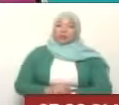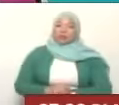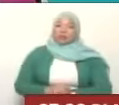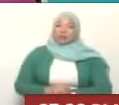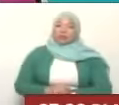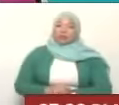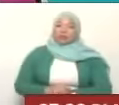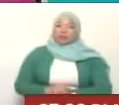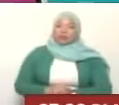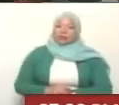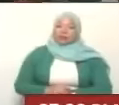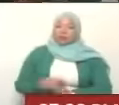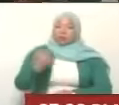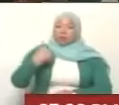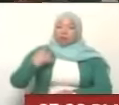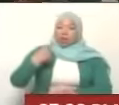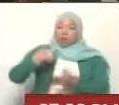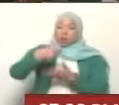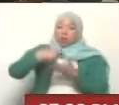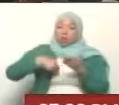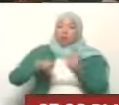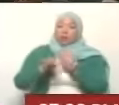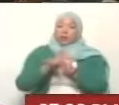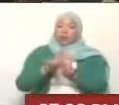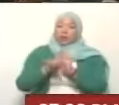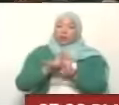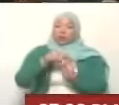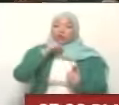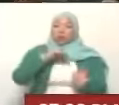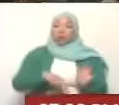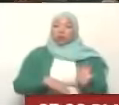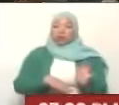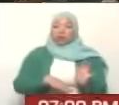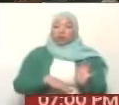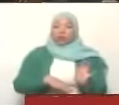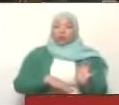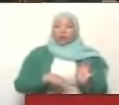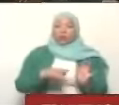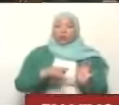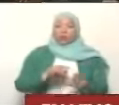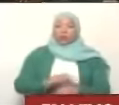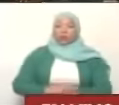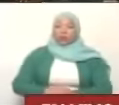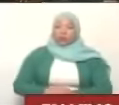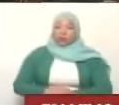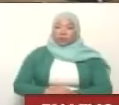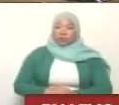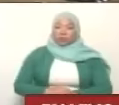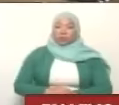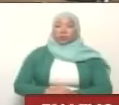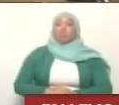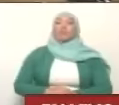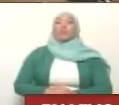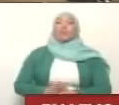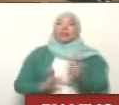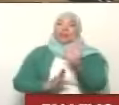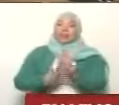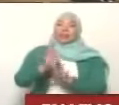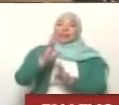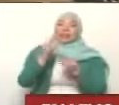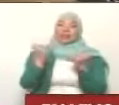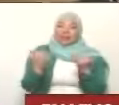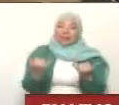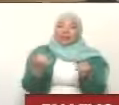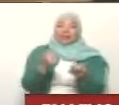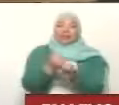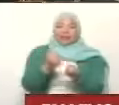esta mano firmó una ley histórica, mandatada por ustedes, con el referéndum